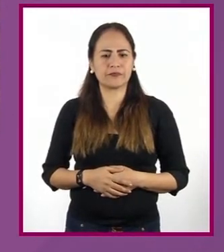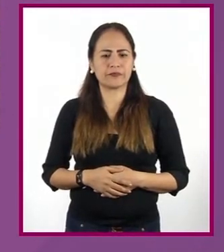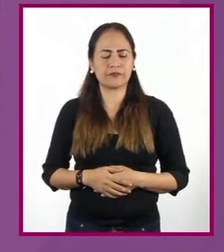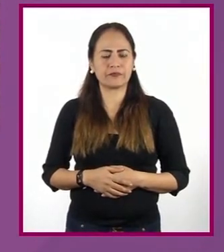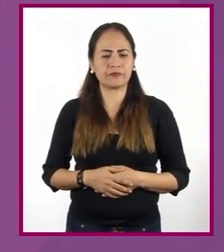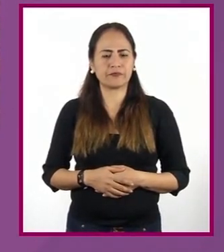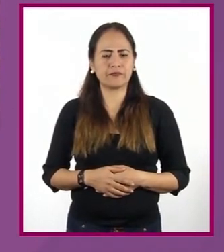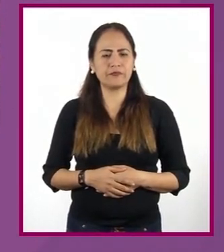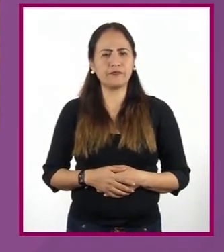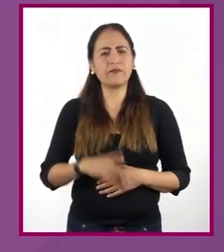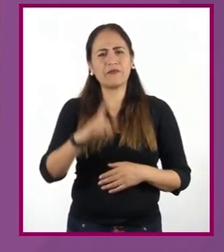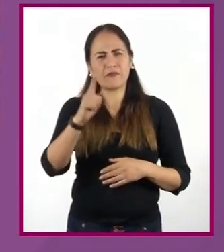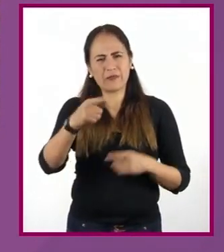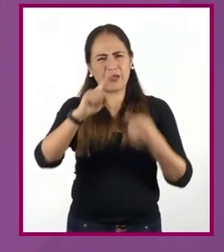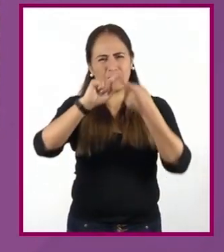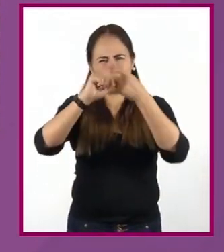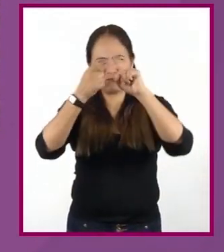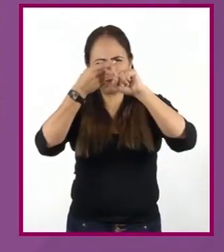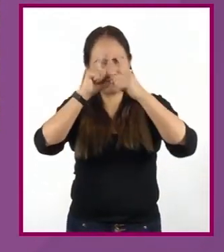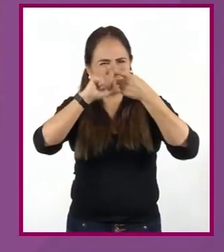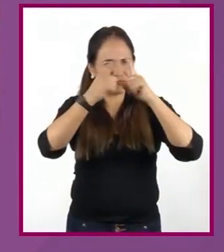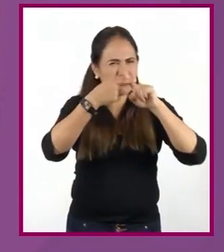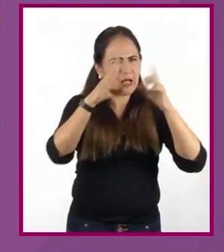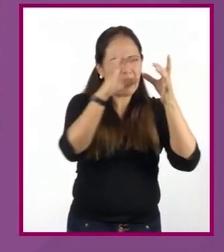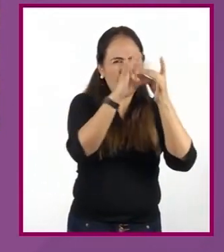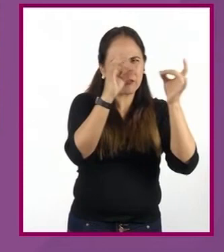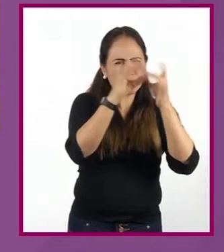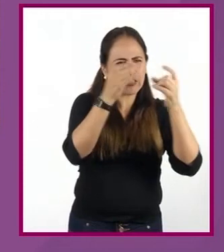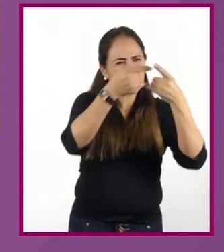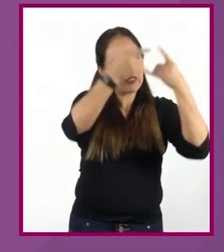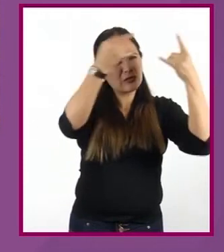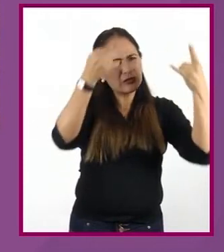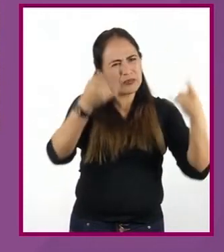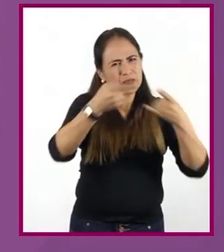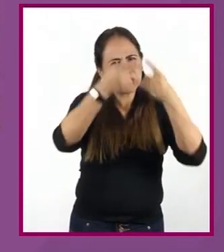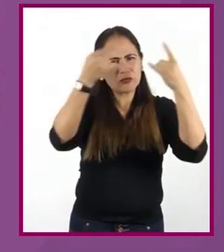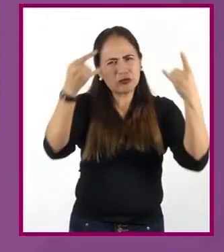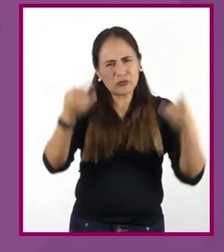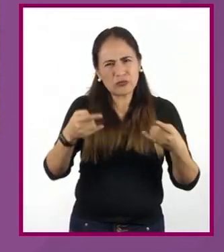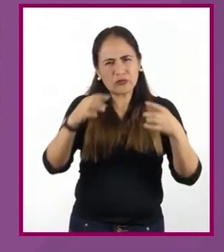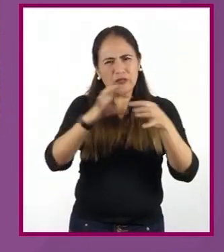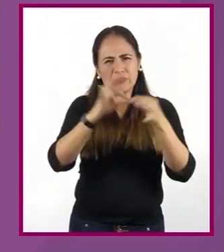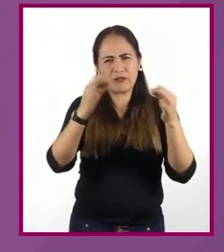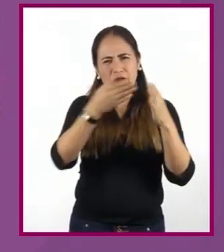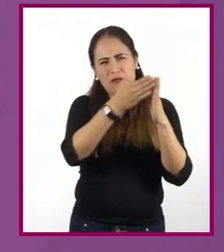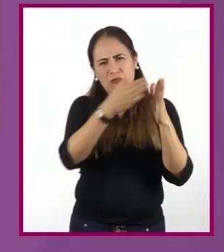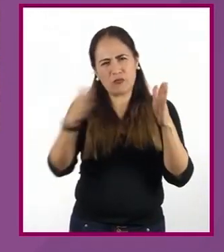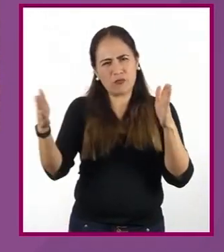Se trata de jeroglíficos que narran los hechos de la dinastía reinante.